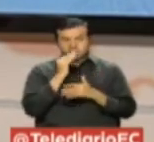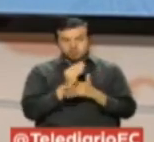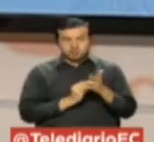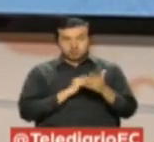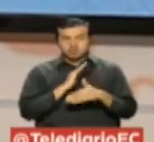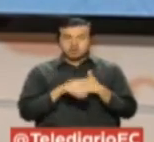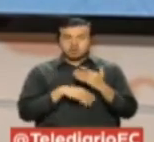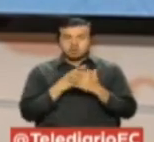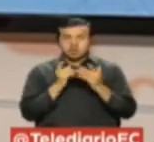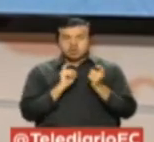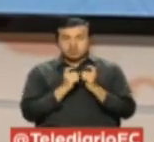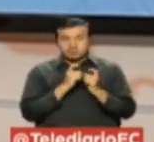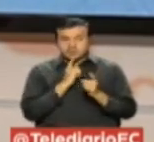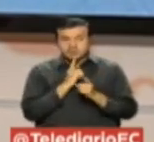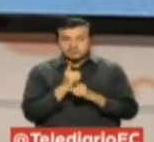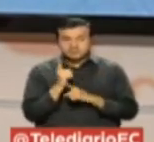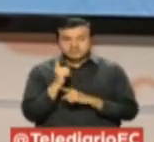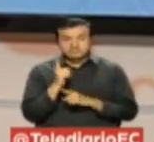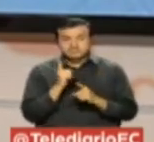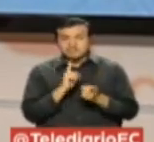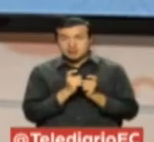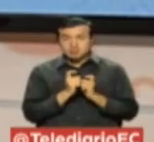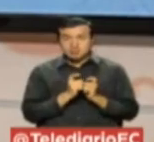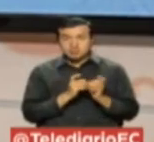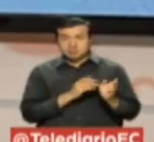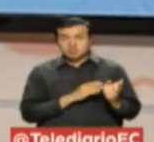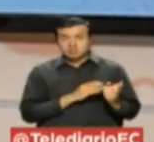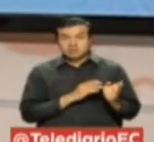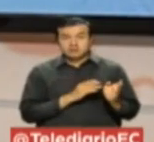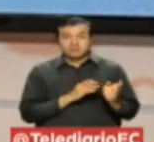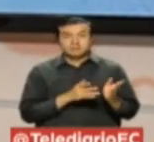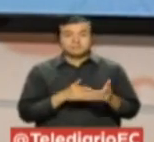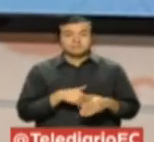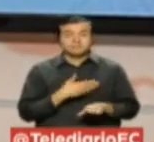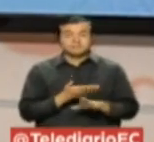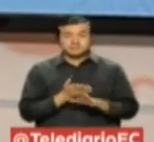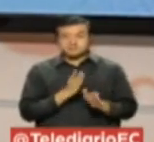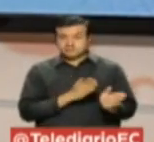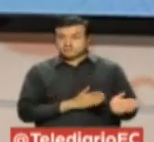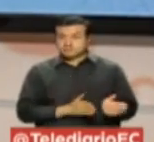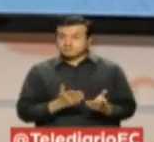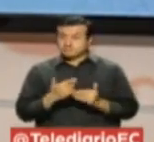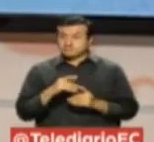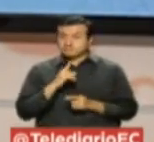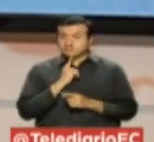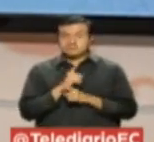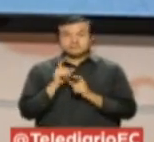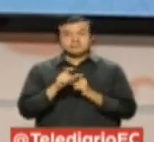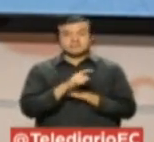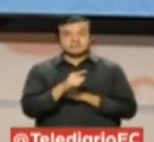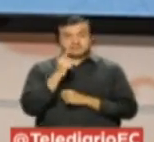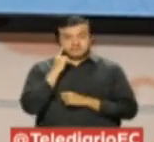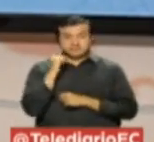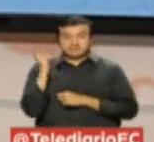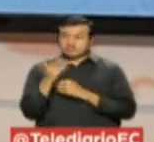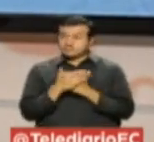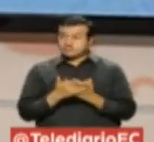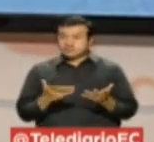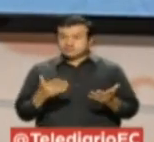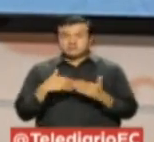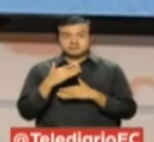todos aquellos ajustes que se pretendían se expusieron en el pleno también y otras personalidades que fueron recibidos